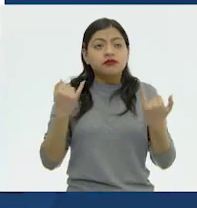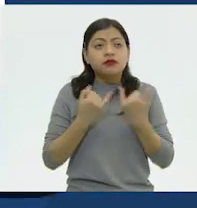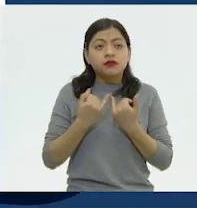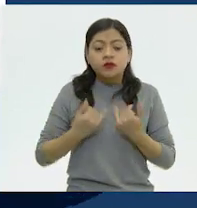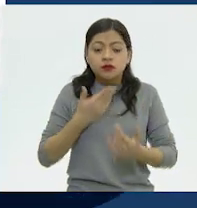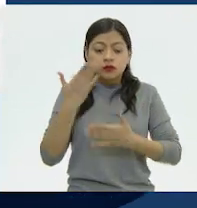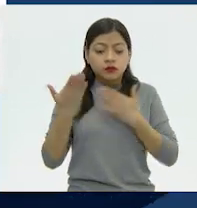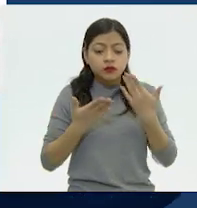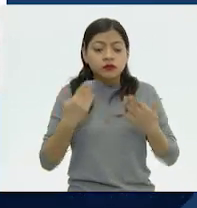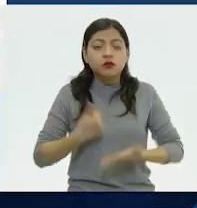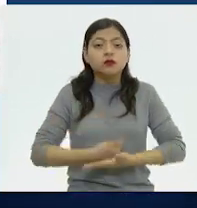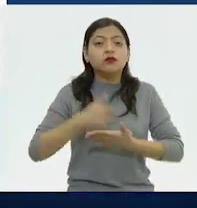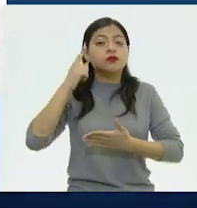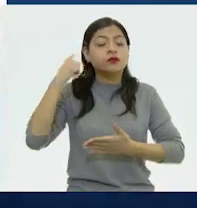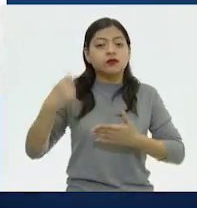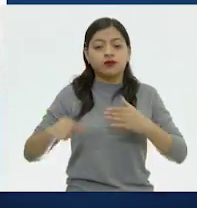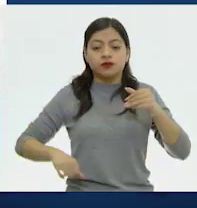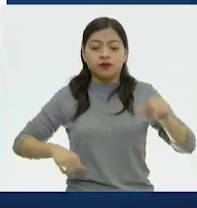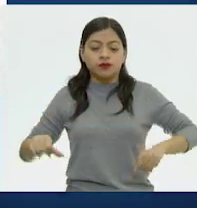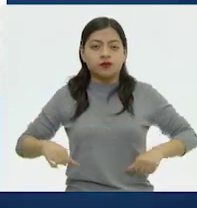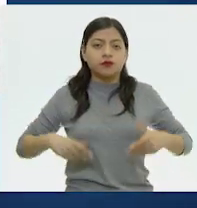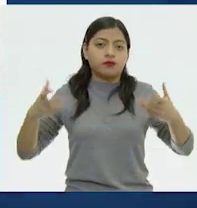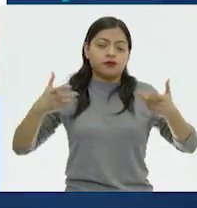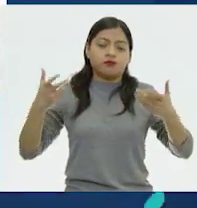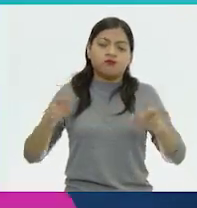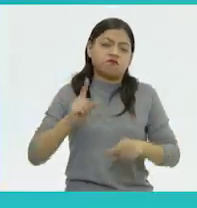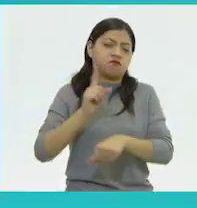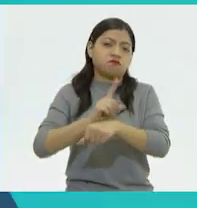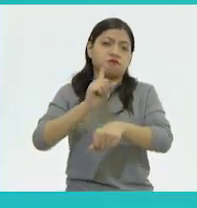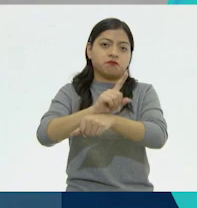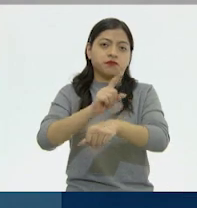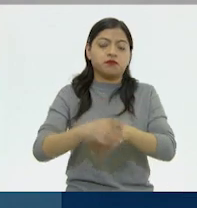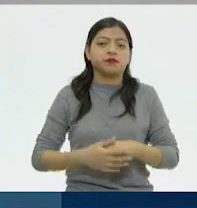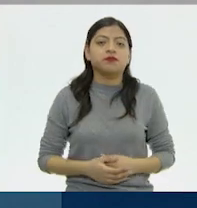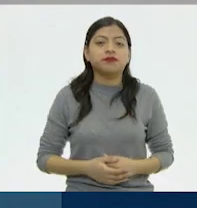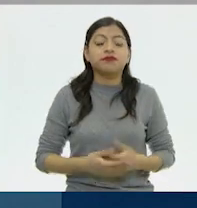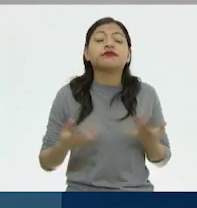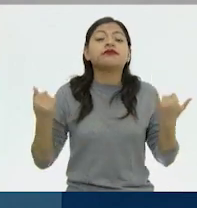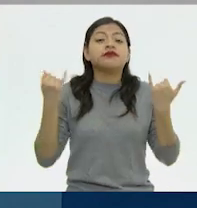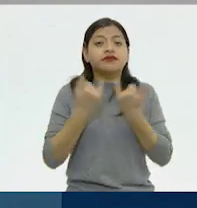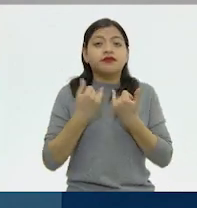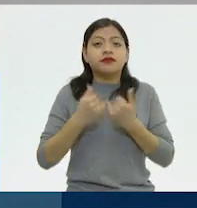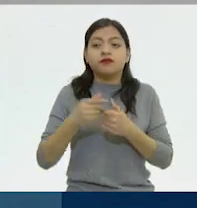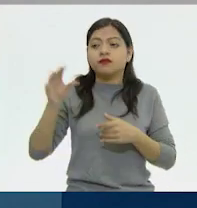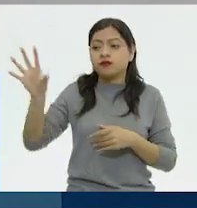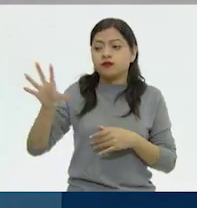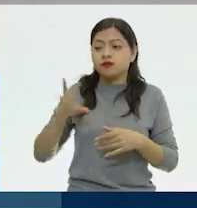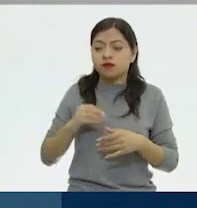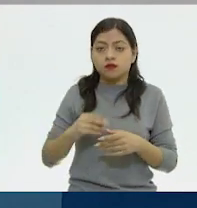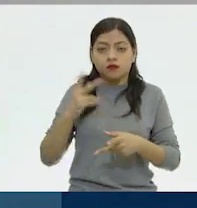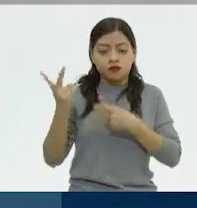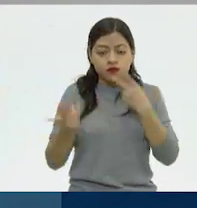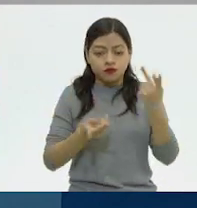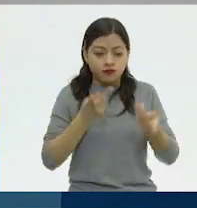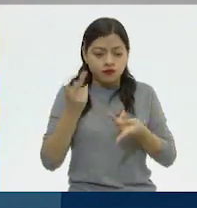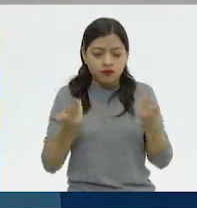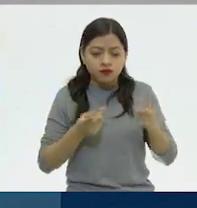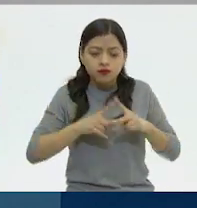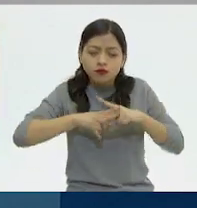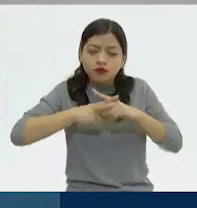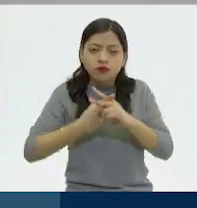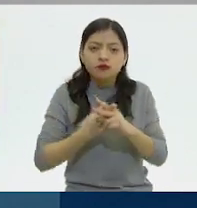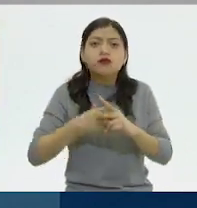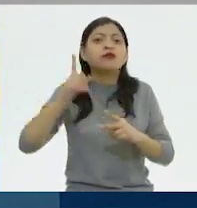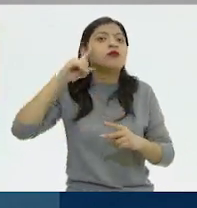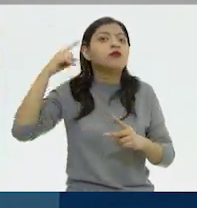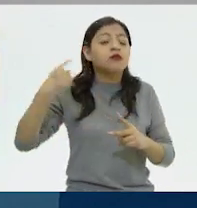en cada una de mis actividades de la vida cotidiana. Además, también copié las preguntas iniciales, las cuales me van